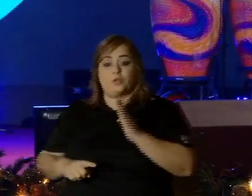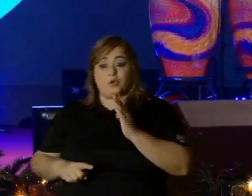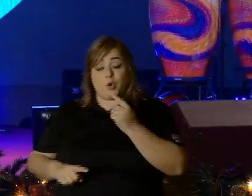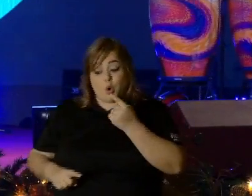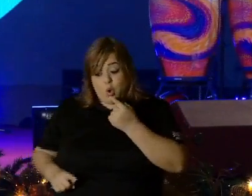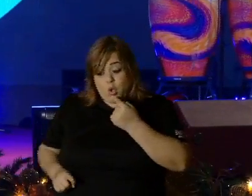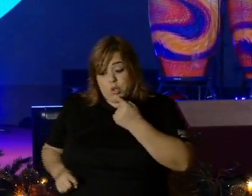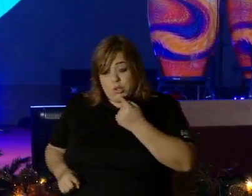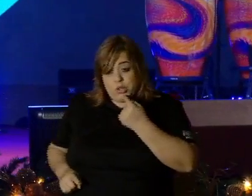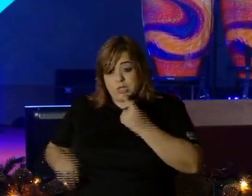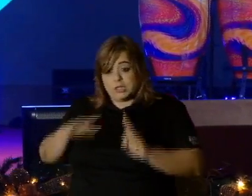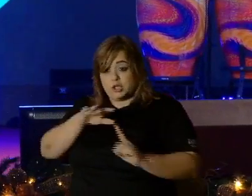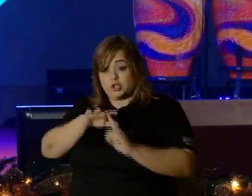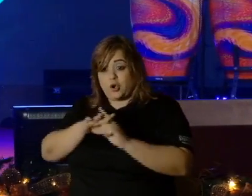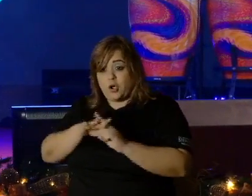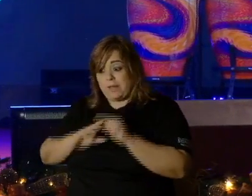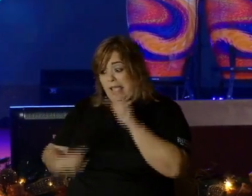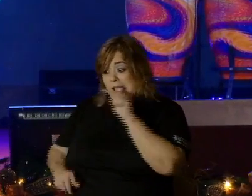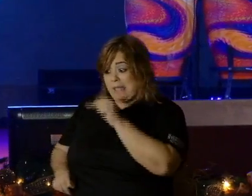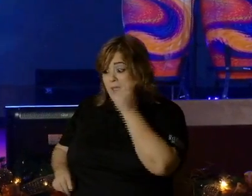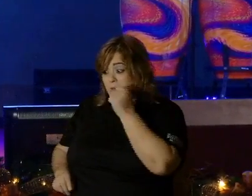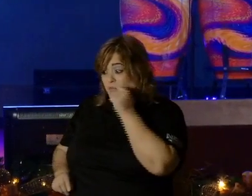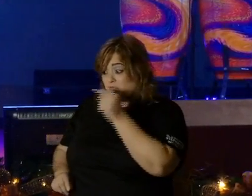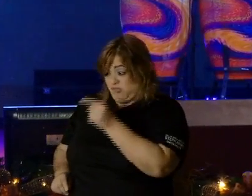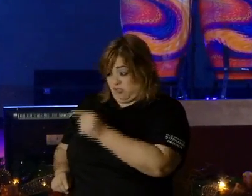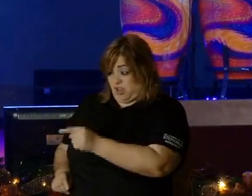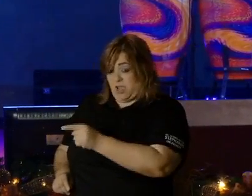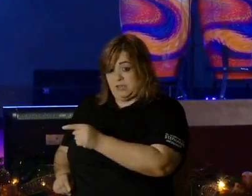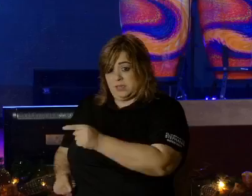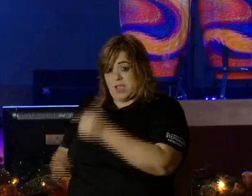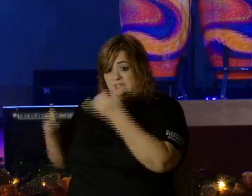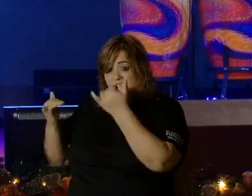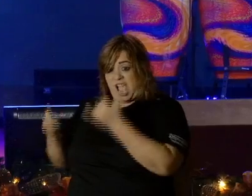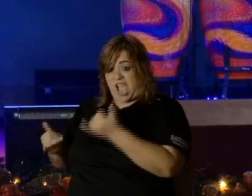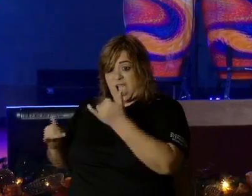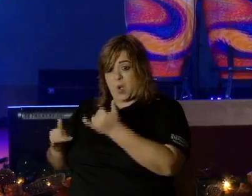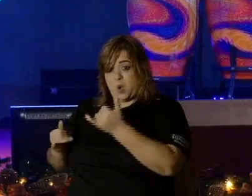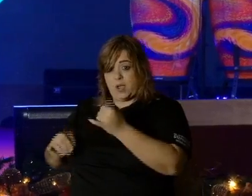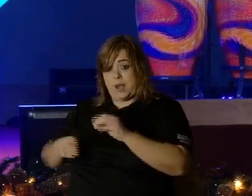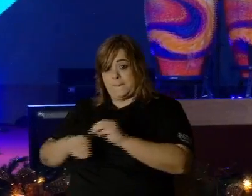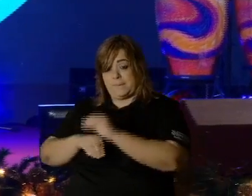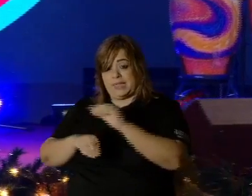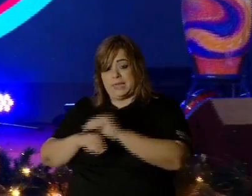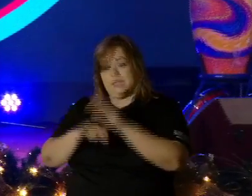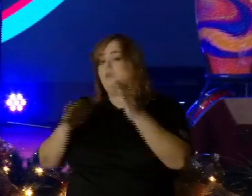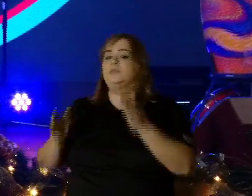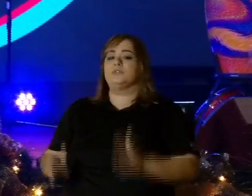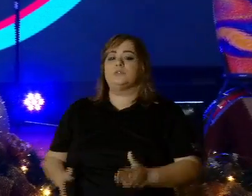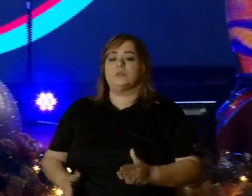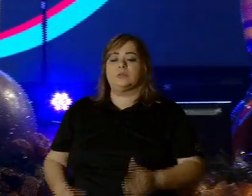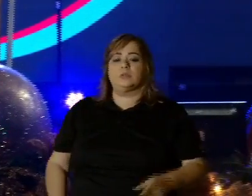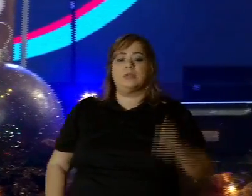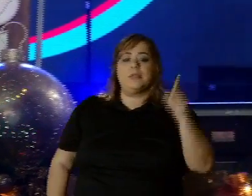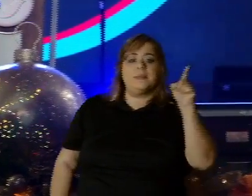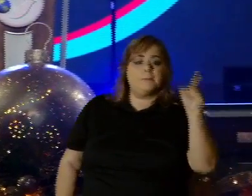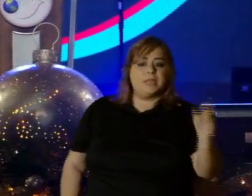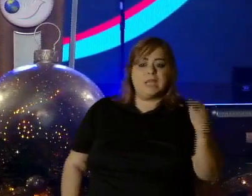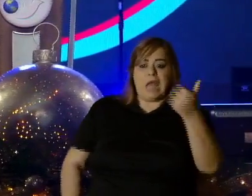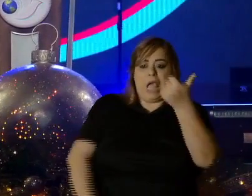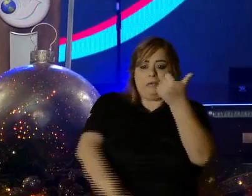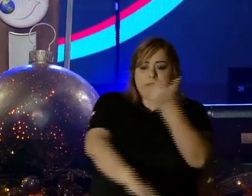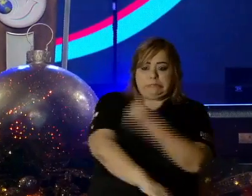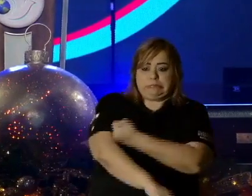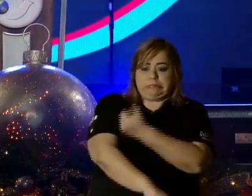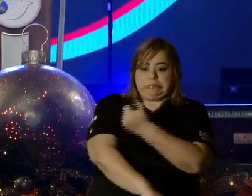nombre. Ese era muchacho, ese jamás hasta la gallina. Y ahora es un ministro del Señor. Mira, aquel otro se metía